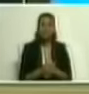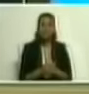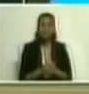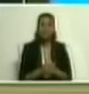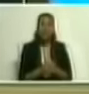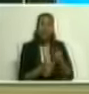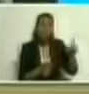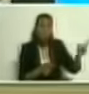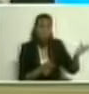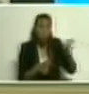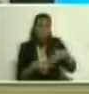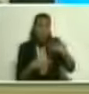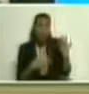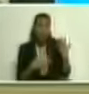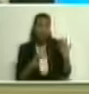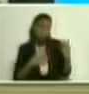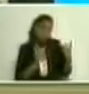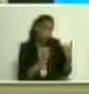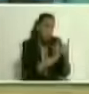Tú quieres, yo quiero.